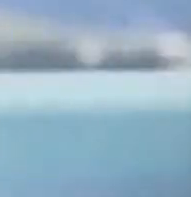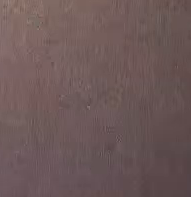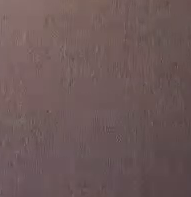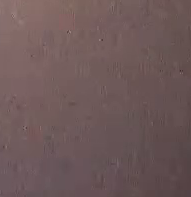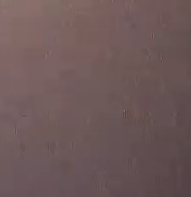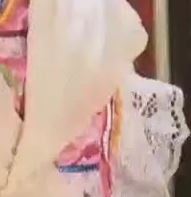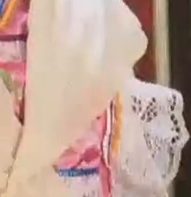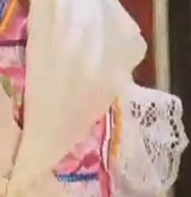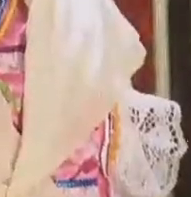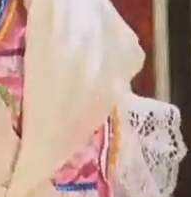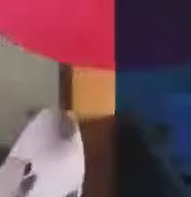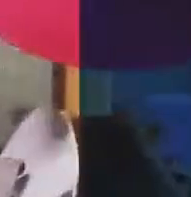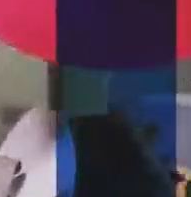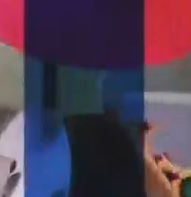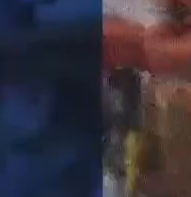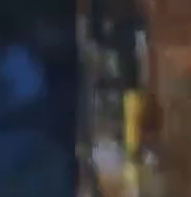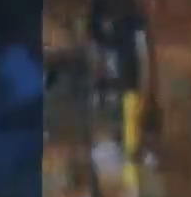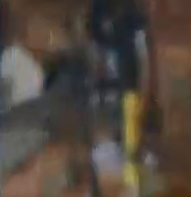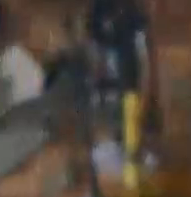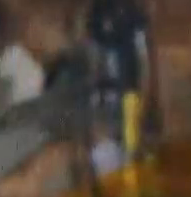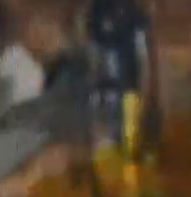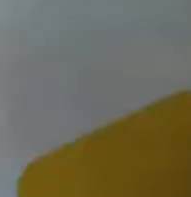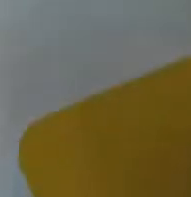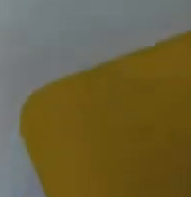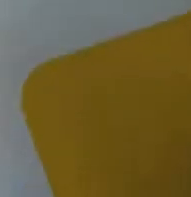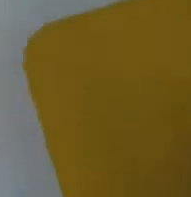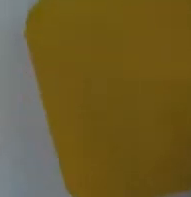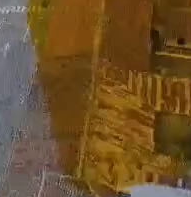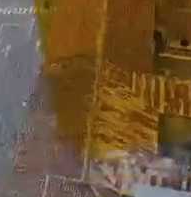Centenario Perú. Orgullosos de lo que